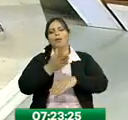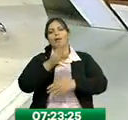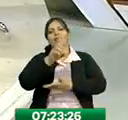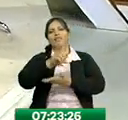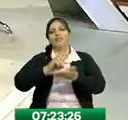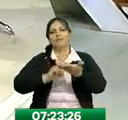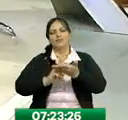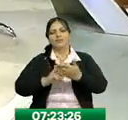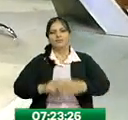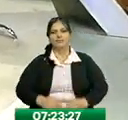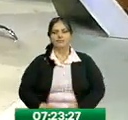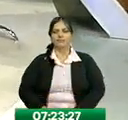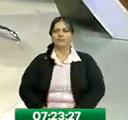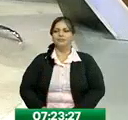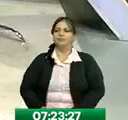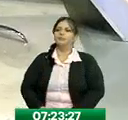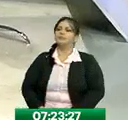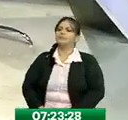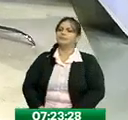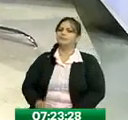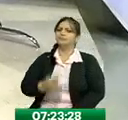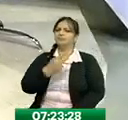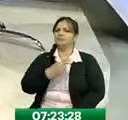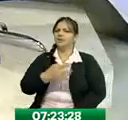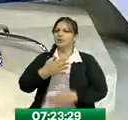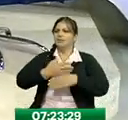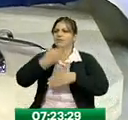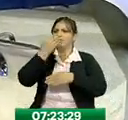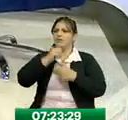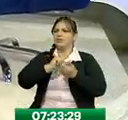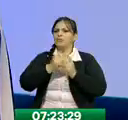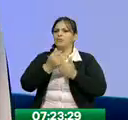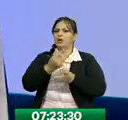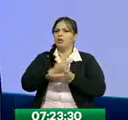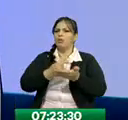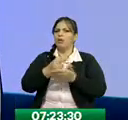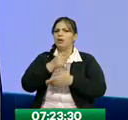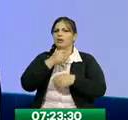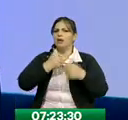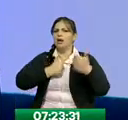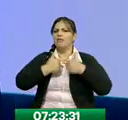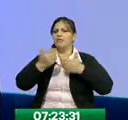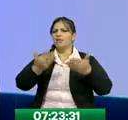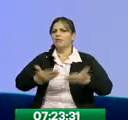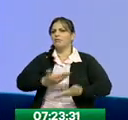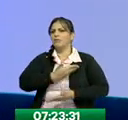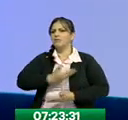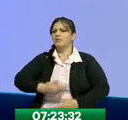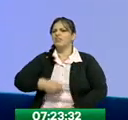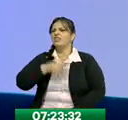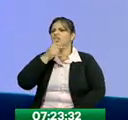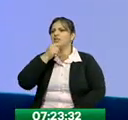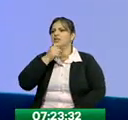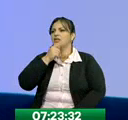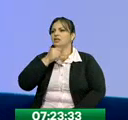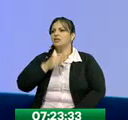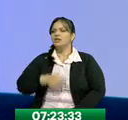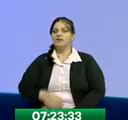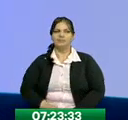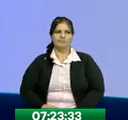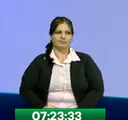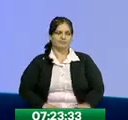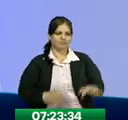definidas entre quienes se disputa la titularidad de la federación. Todavía no existe. La federación se conforma